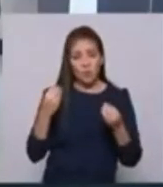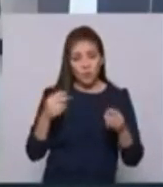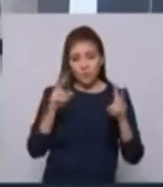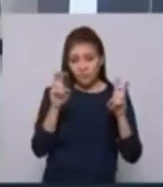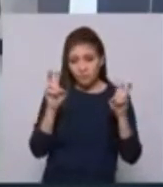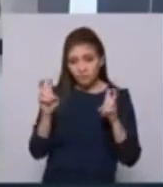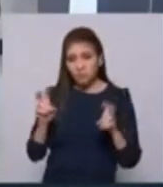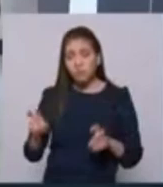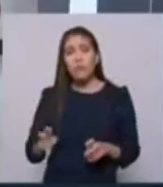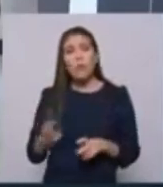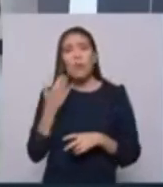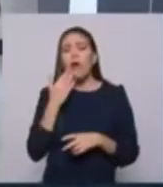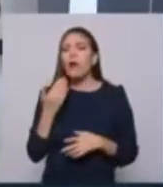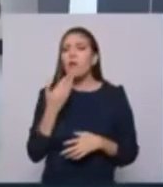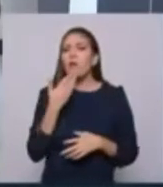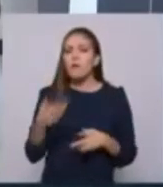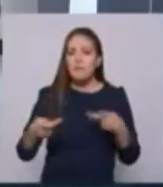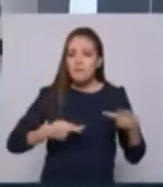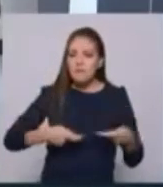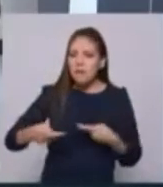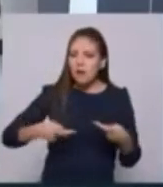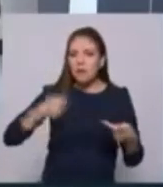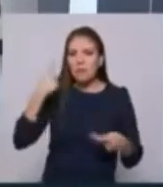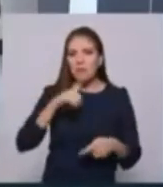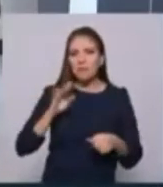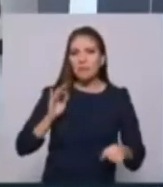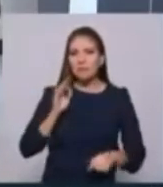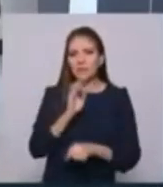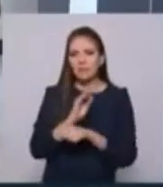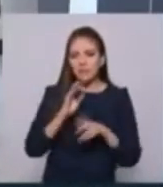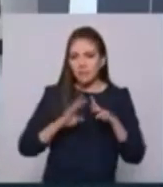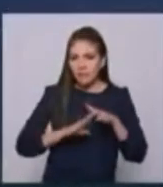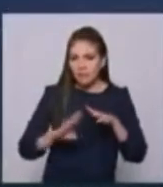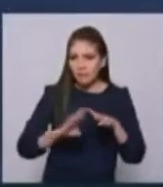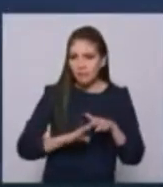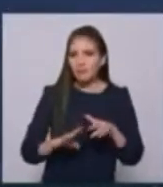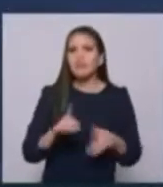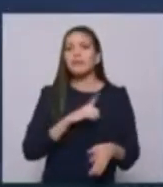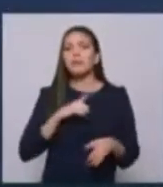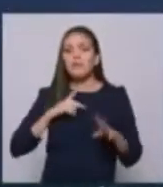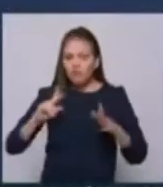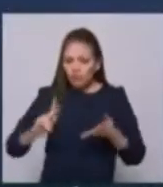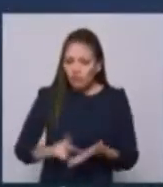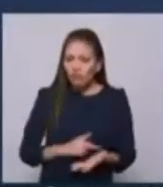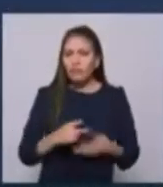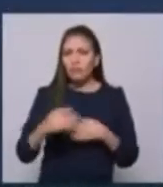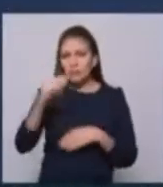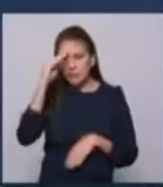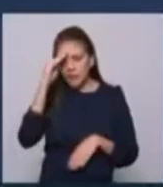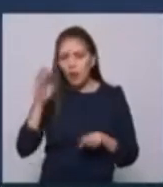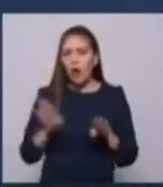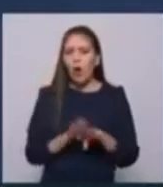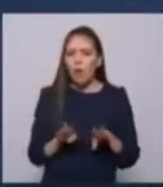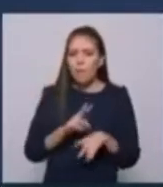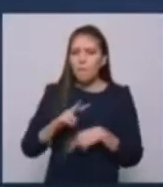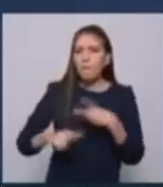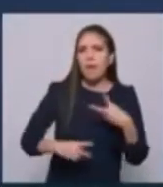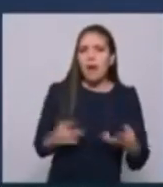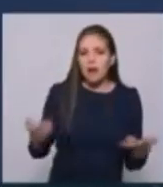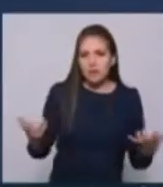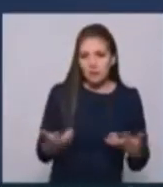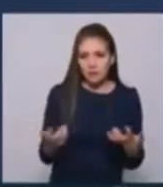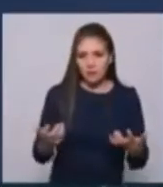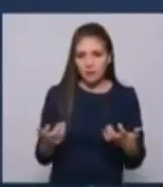una buena política migratoria. Tenemos que reinventarnos, tenemos que replantearnos cómo la vamos a hacer. De entrada,